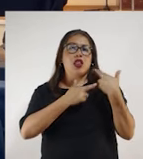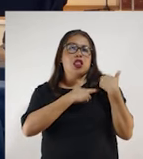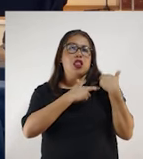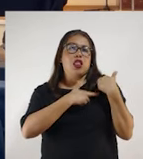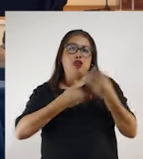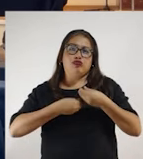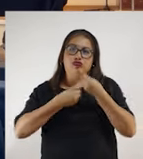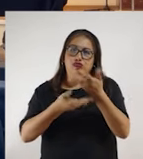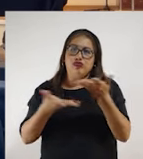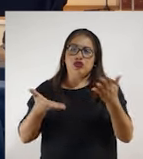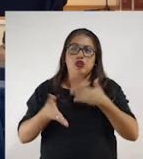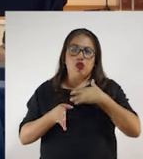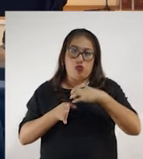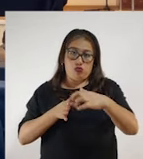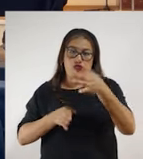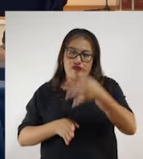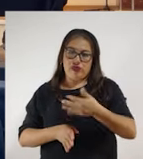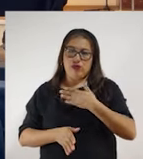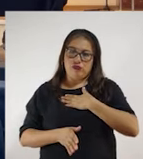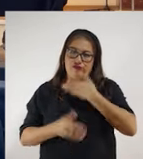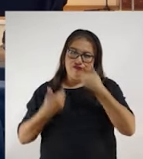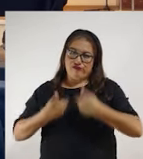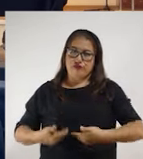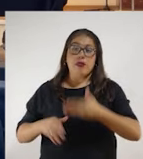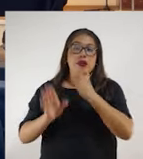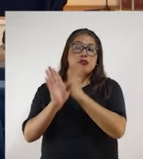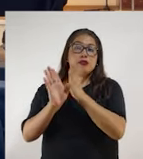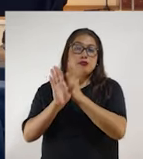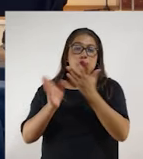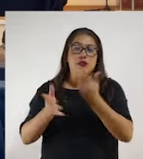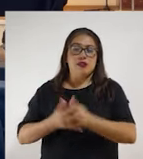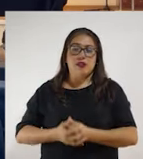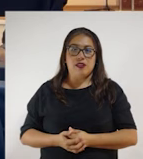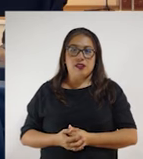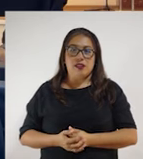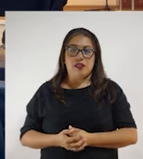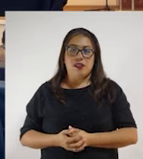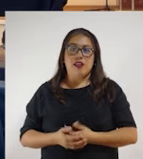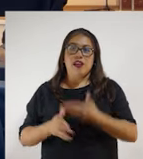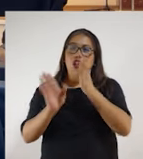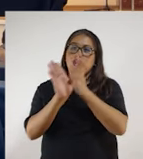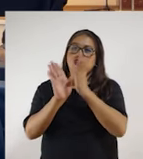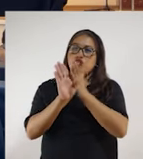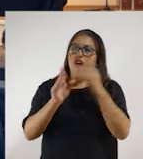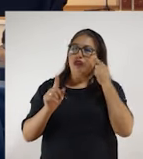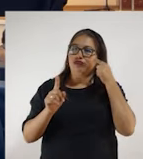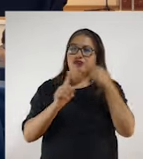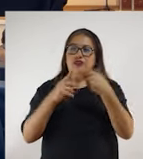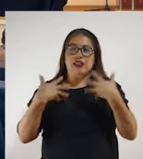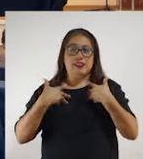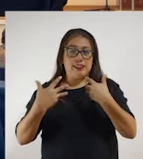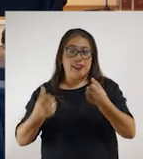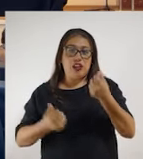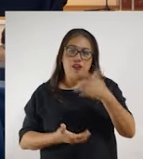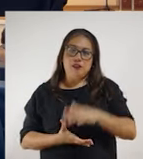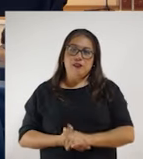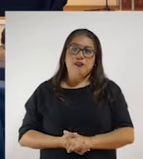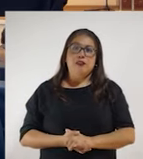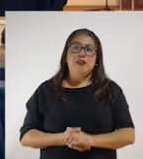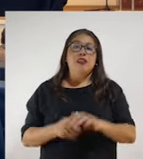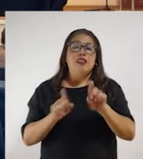comentarles que de profesión soy psicóloga con maestría en psicología clínica de la salud